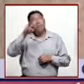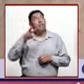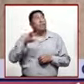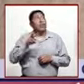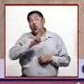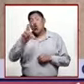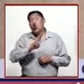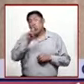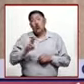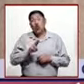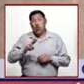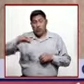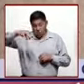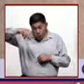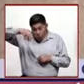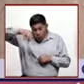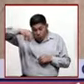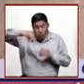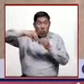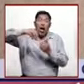lo usan más para grifos,